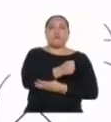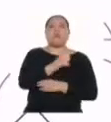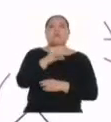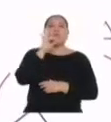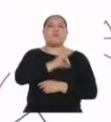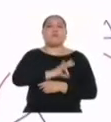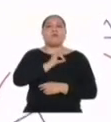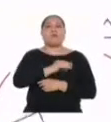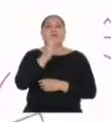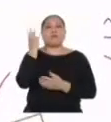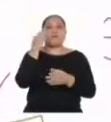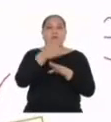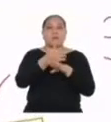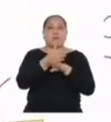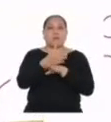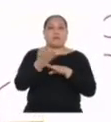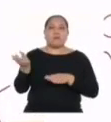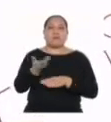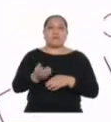de los recursos forestales.